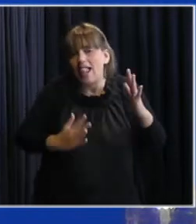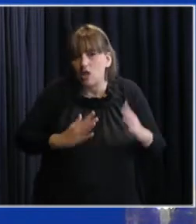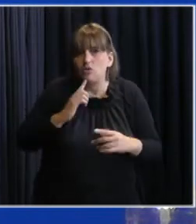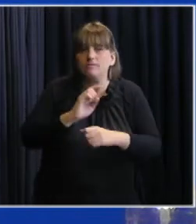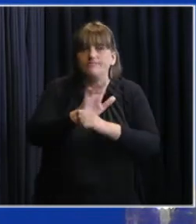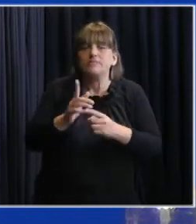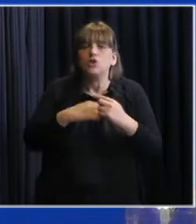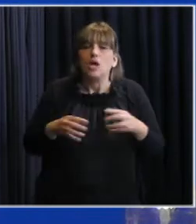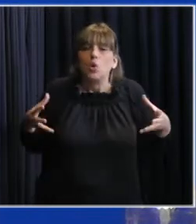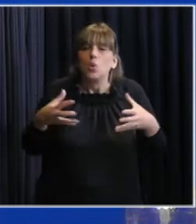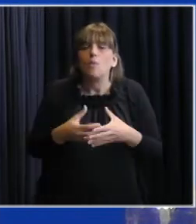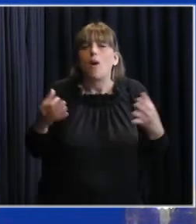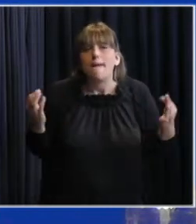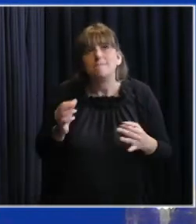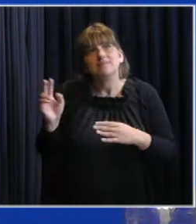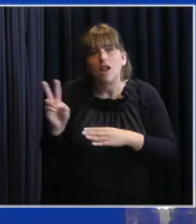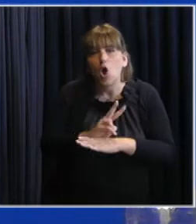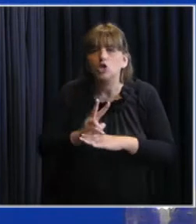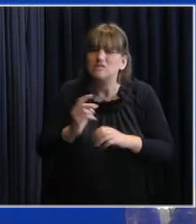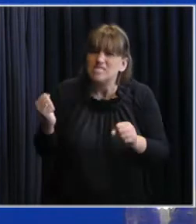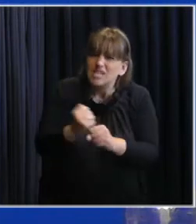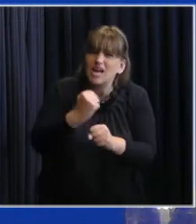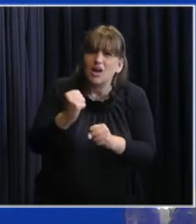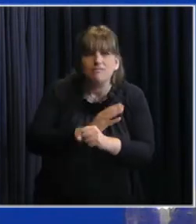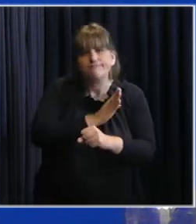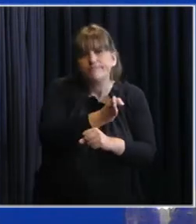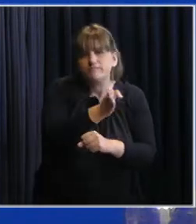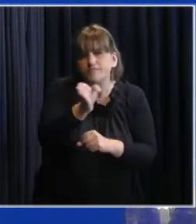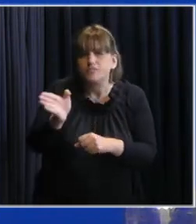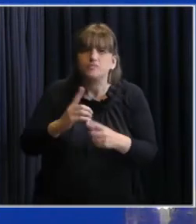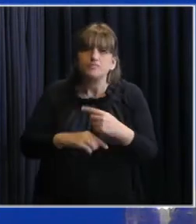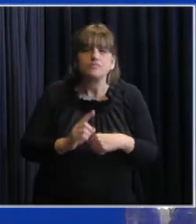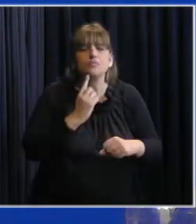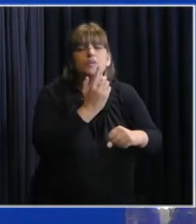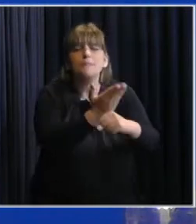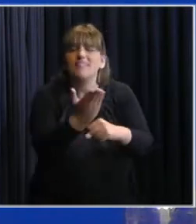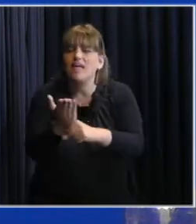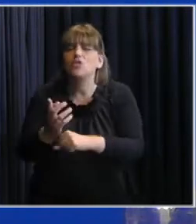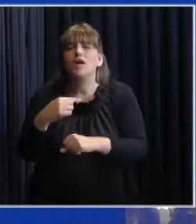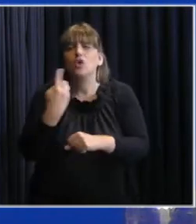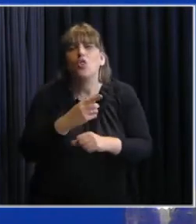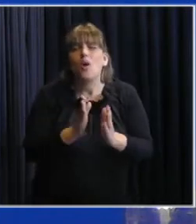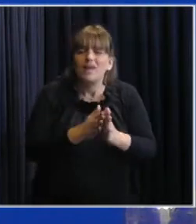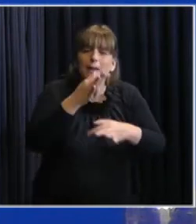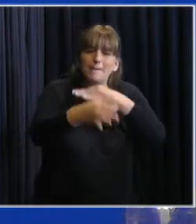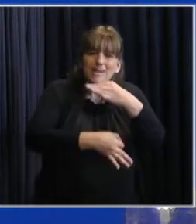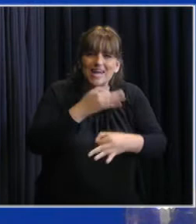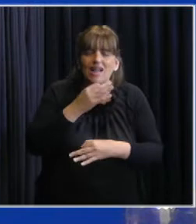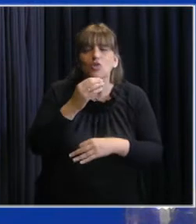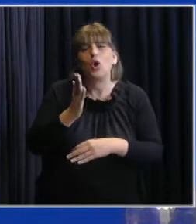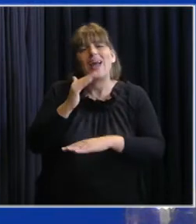el equipo móvil sigue haciendo un trabajo intenso convenciendo a las personas mayores 65 años